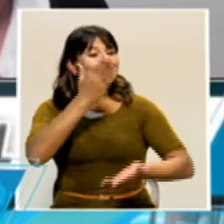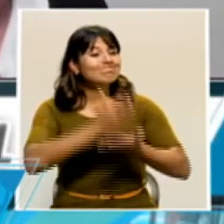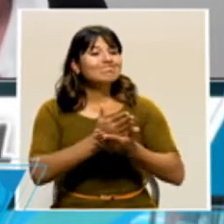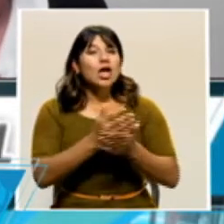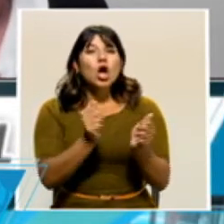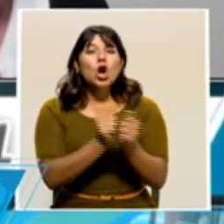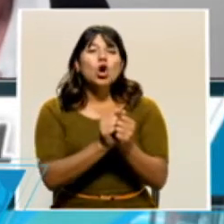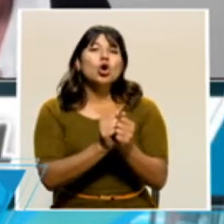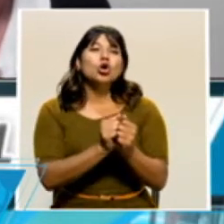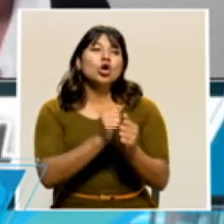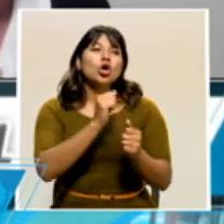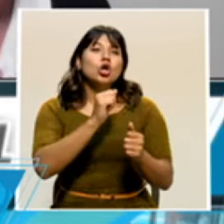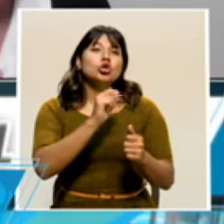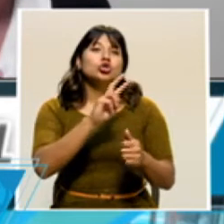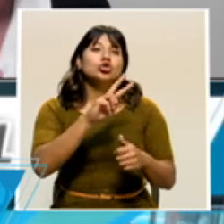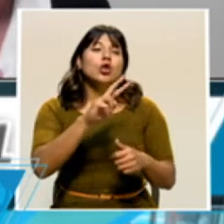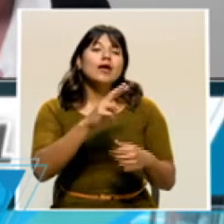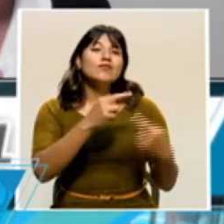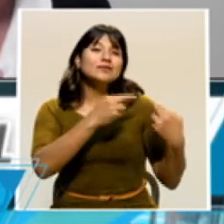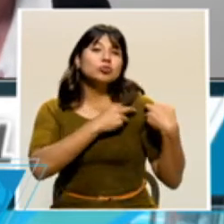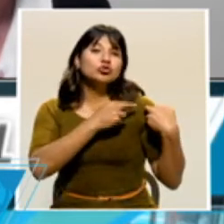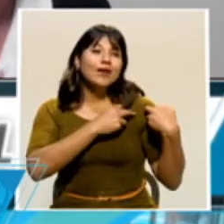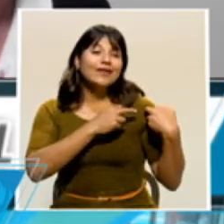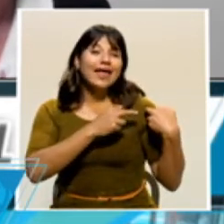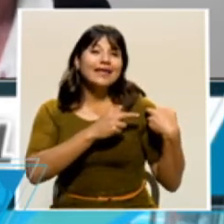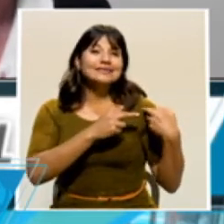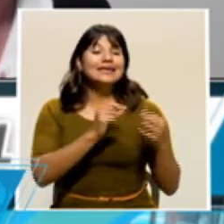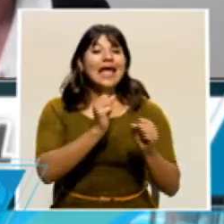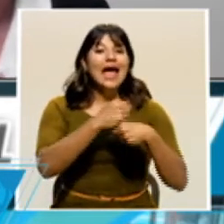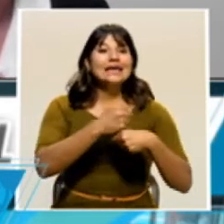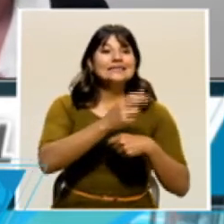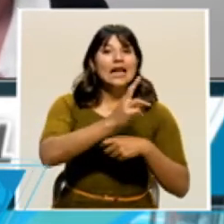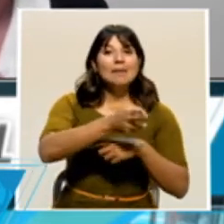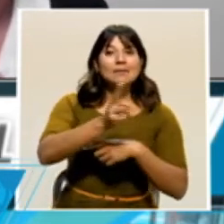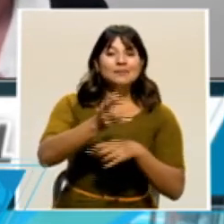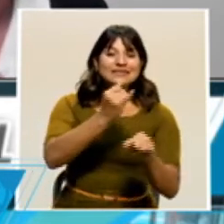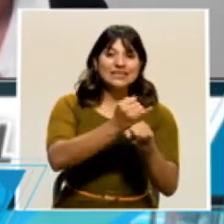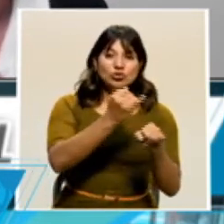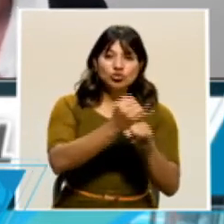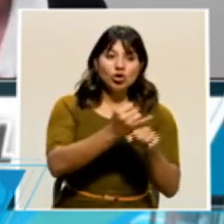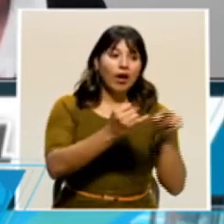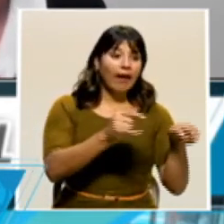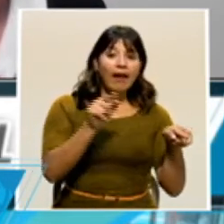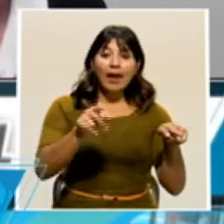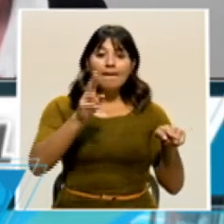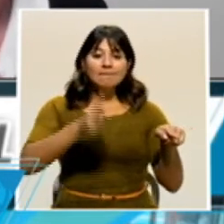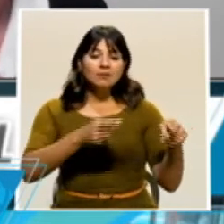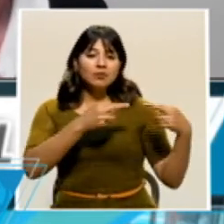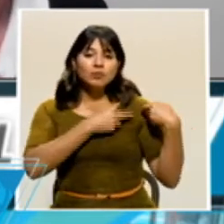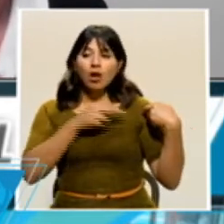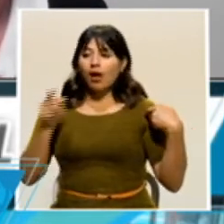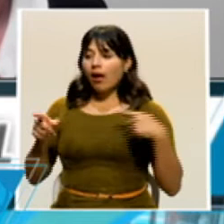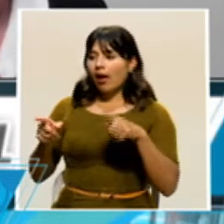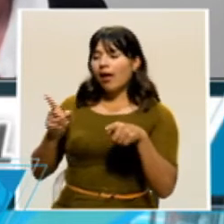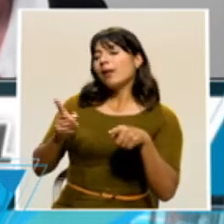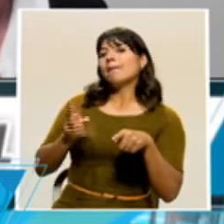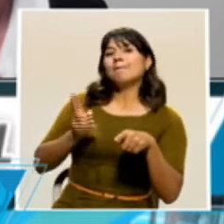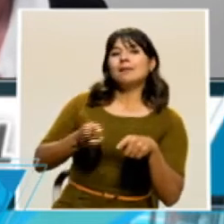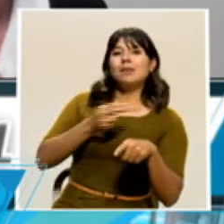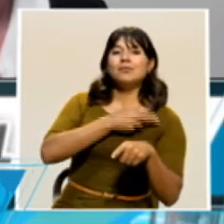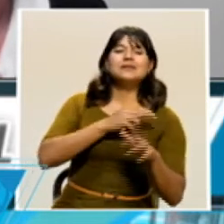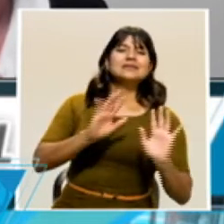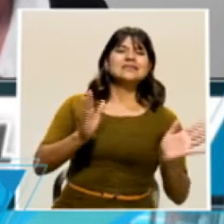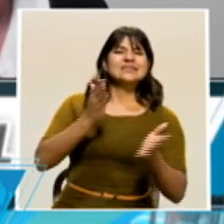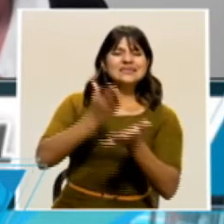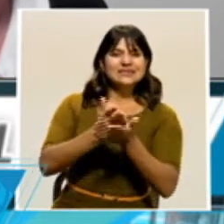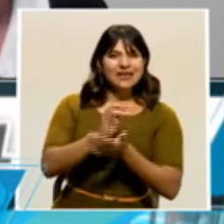duplicidades. Y esta propuesta suya coincide con una de las ideas que hace tiempo había planteado Otón